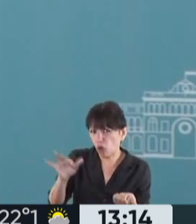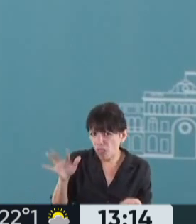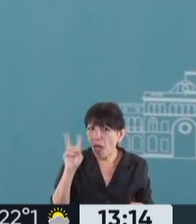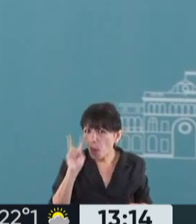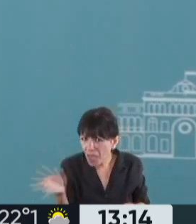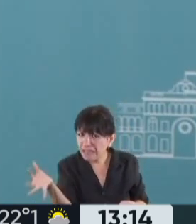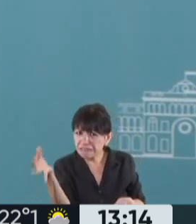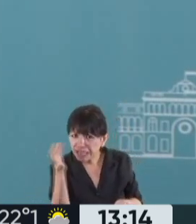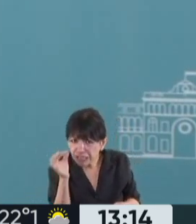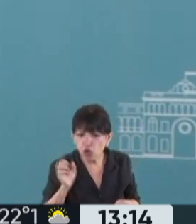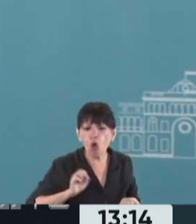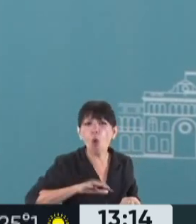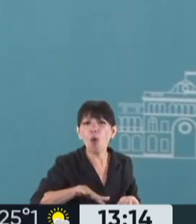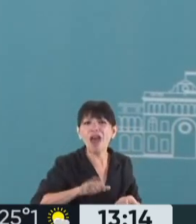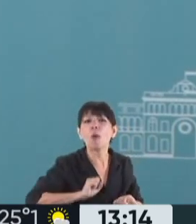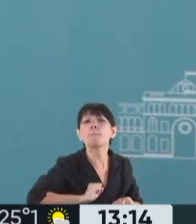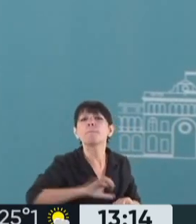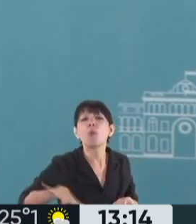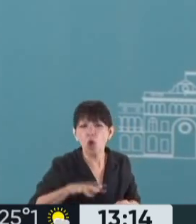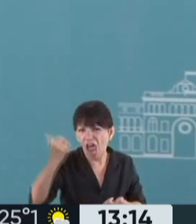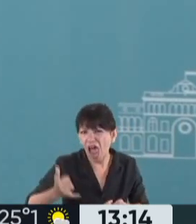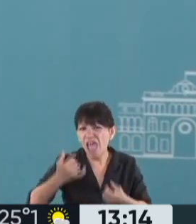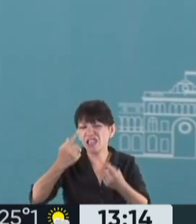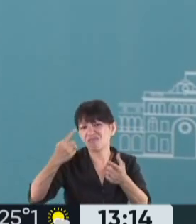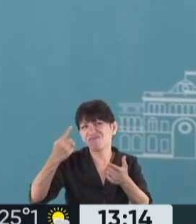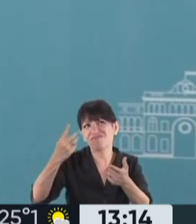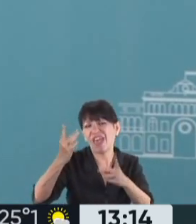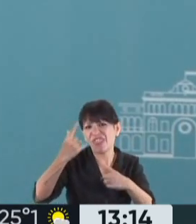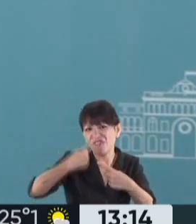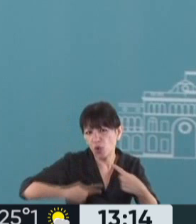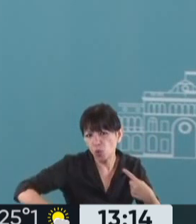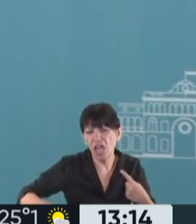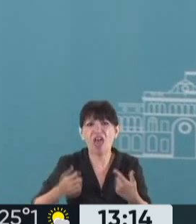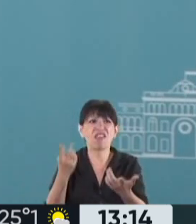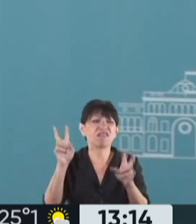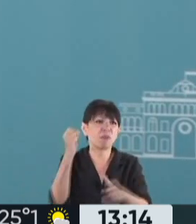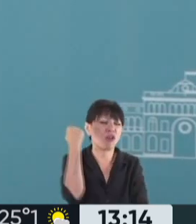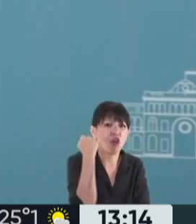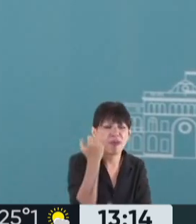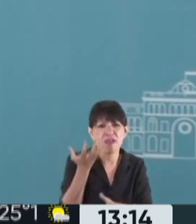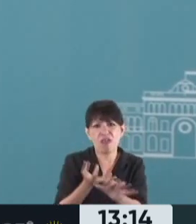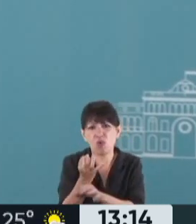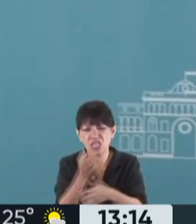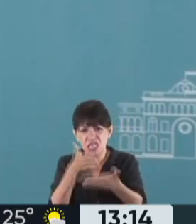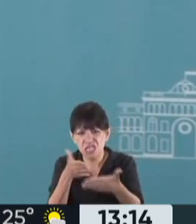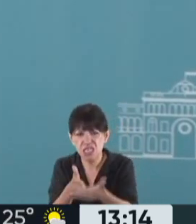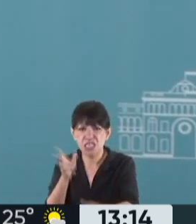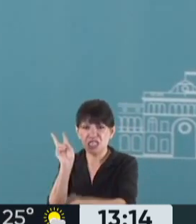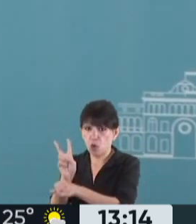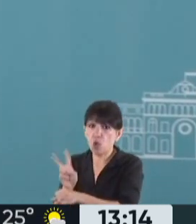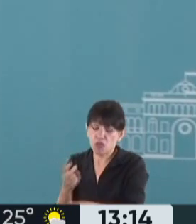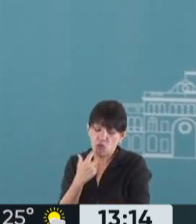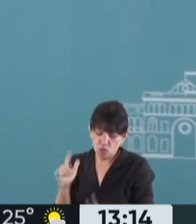con lo cual saben cuáles son todas las dificultades económicas, las dificultades para acceder a la educación, las dificultades de seguridad, sin